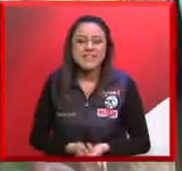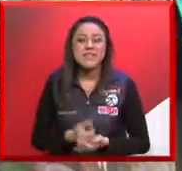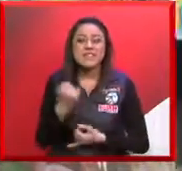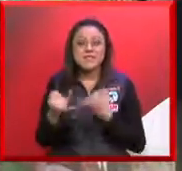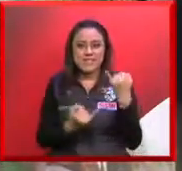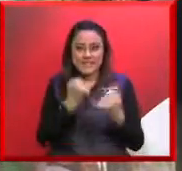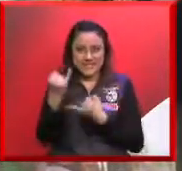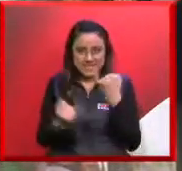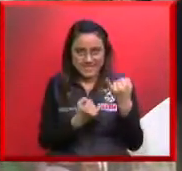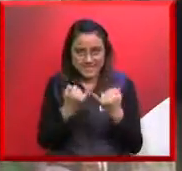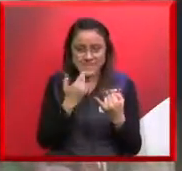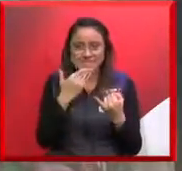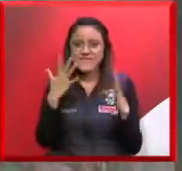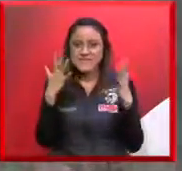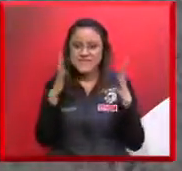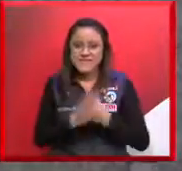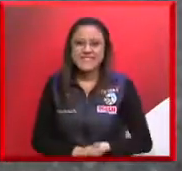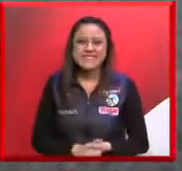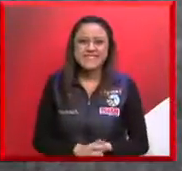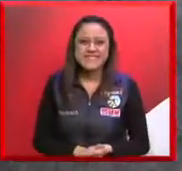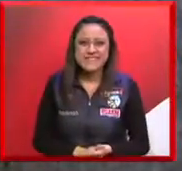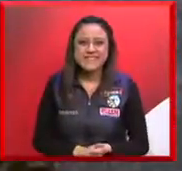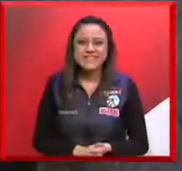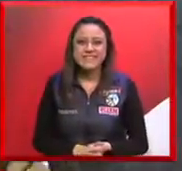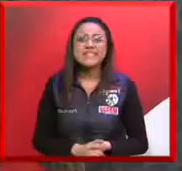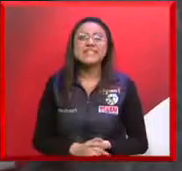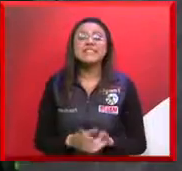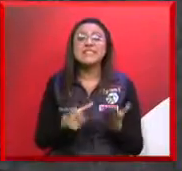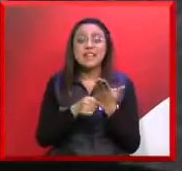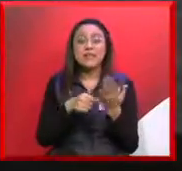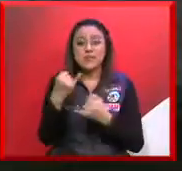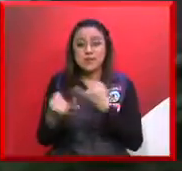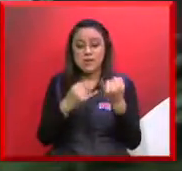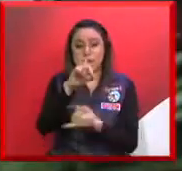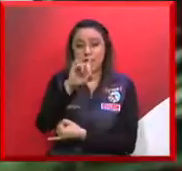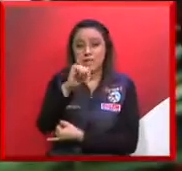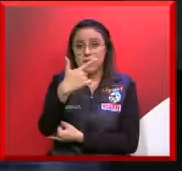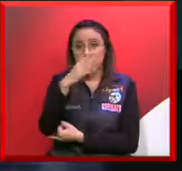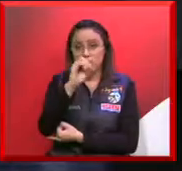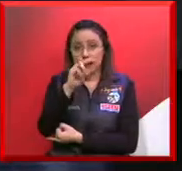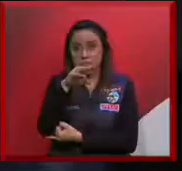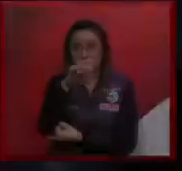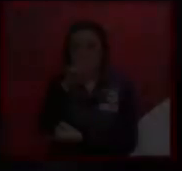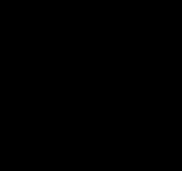¡juguetón! Reportó para el juguetón, Diego Mendoza.